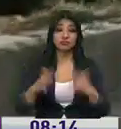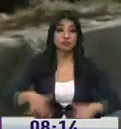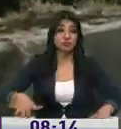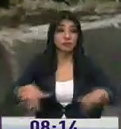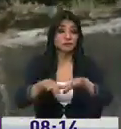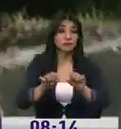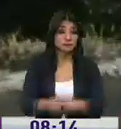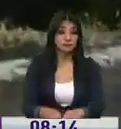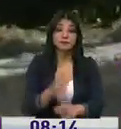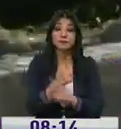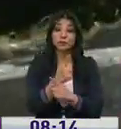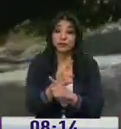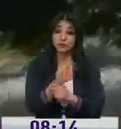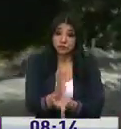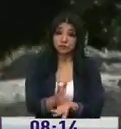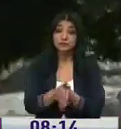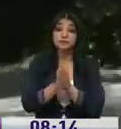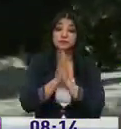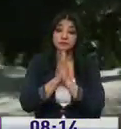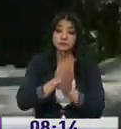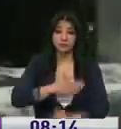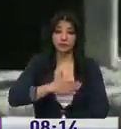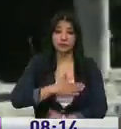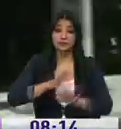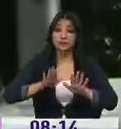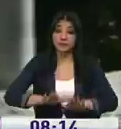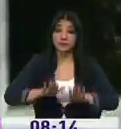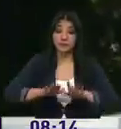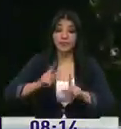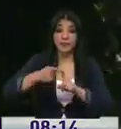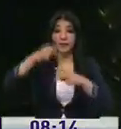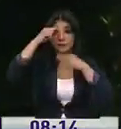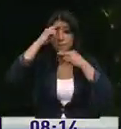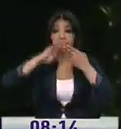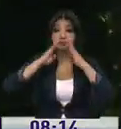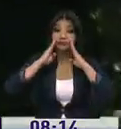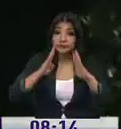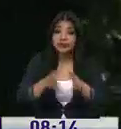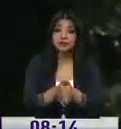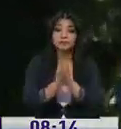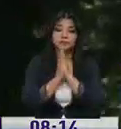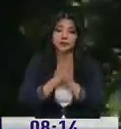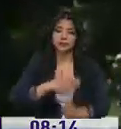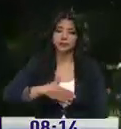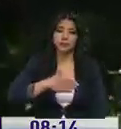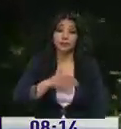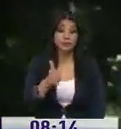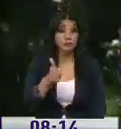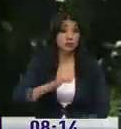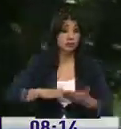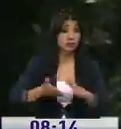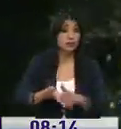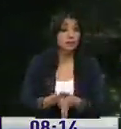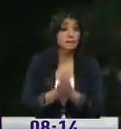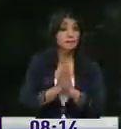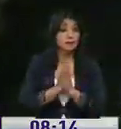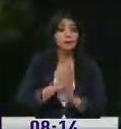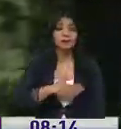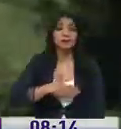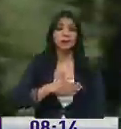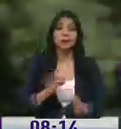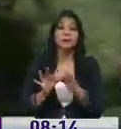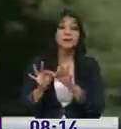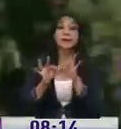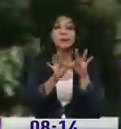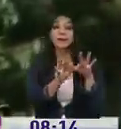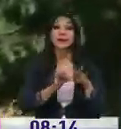allí, entonces, que solicitamos a través de el primer noticiero de la comunidad y como pide la comunidad, que por favor se realice el